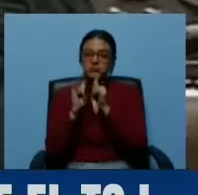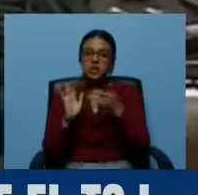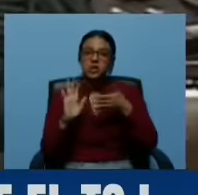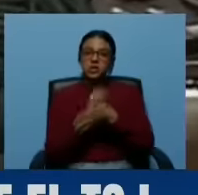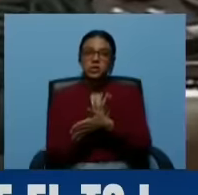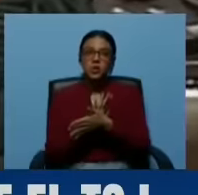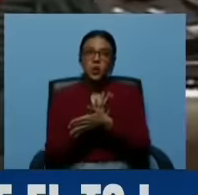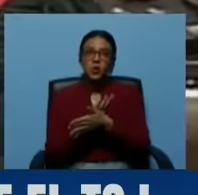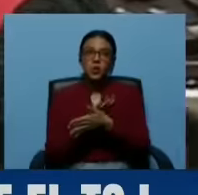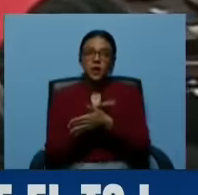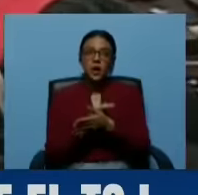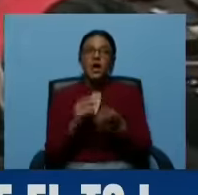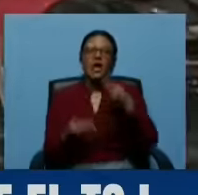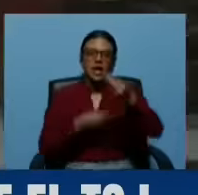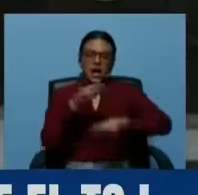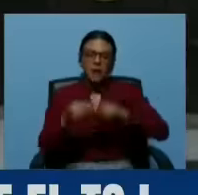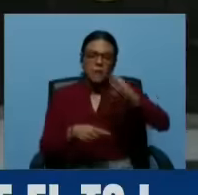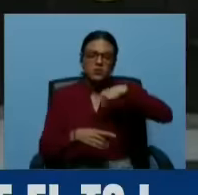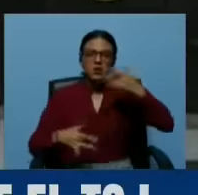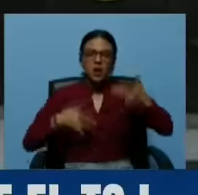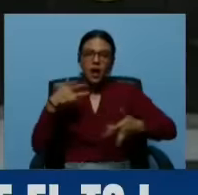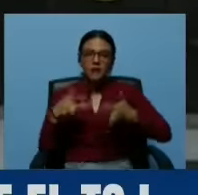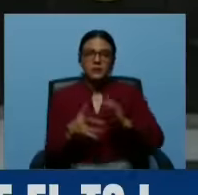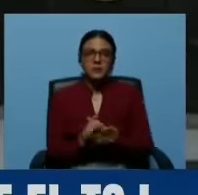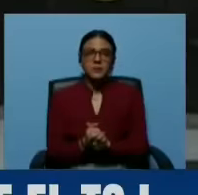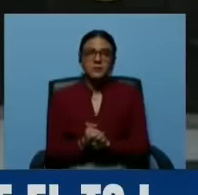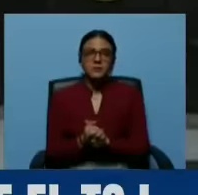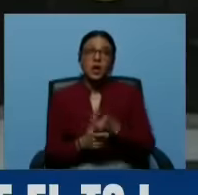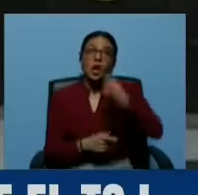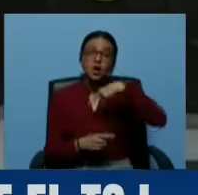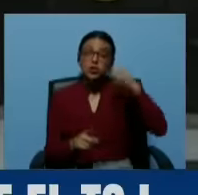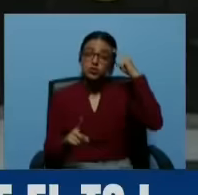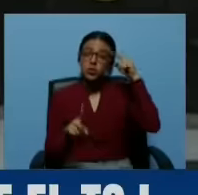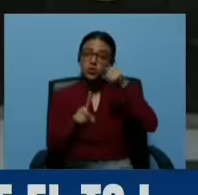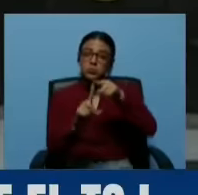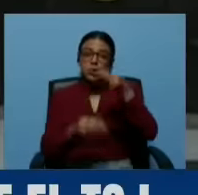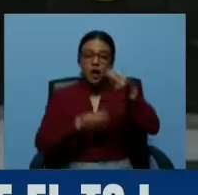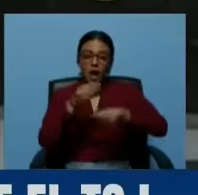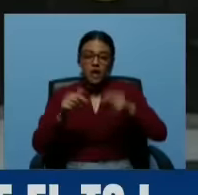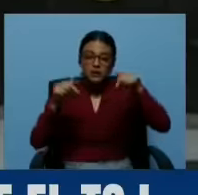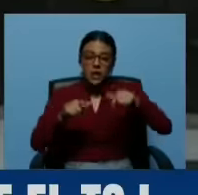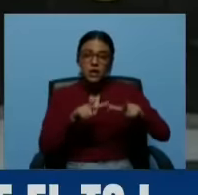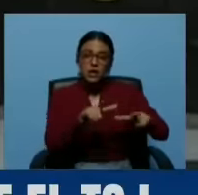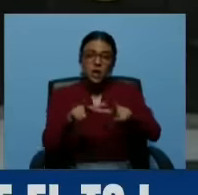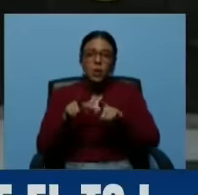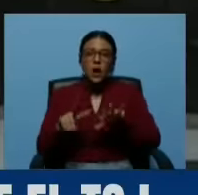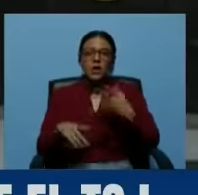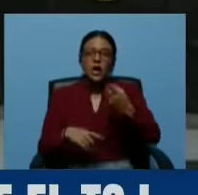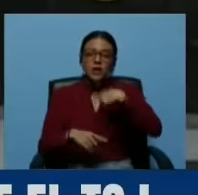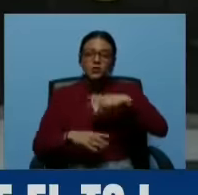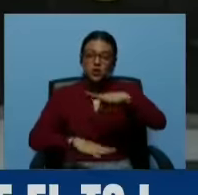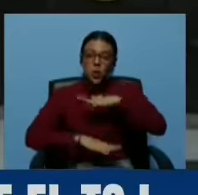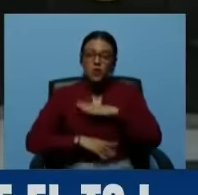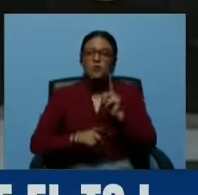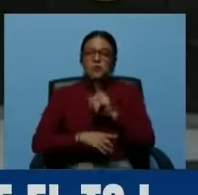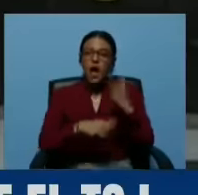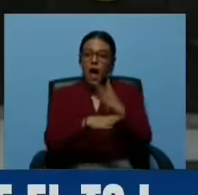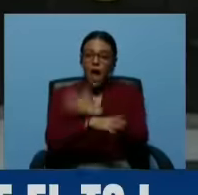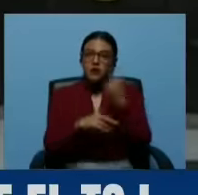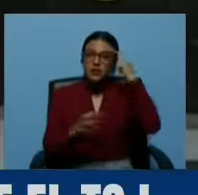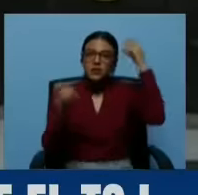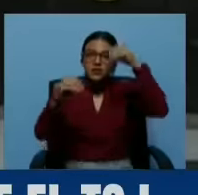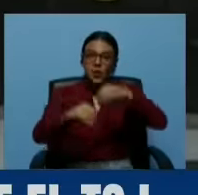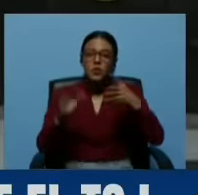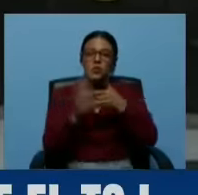del presente acto. El objeto del presente acto en sala electoral es, de conformidad con lo previsto en los